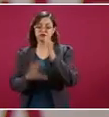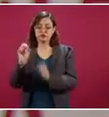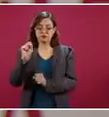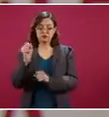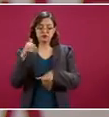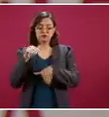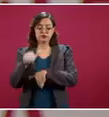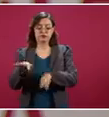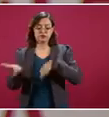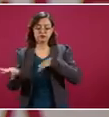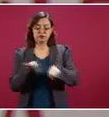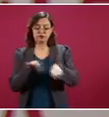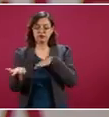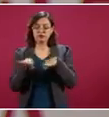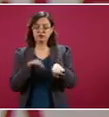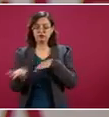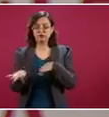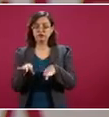materia laboral,